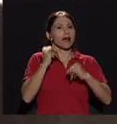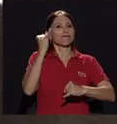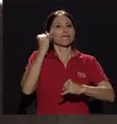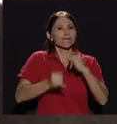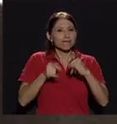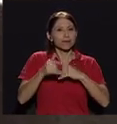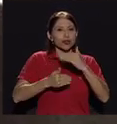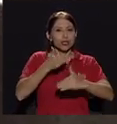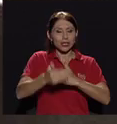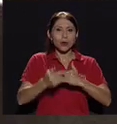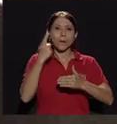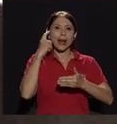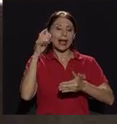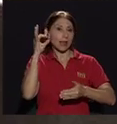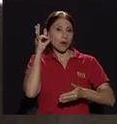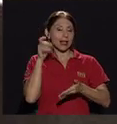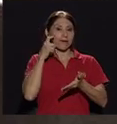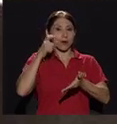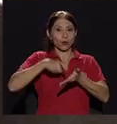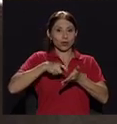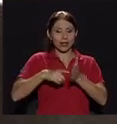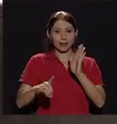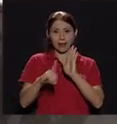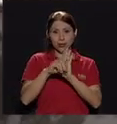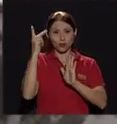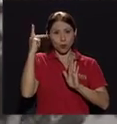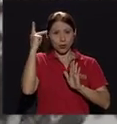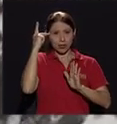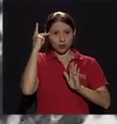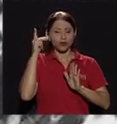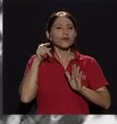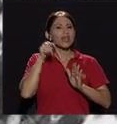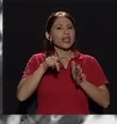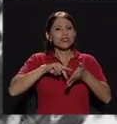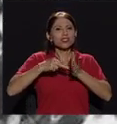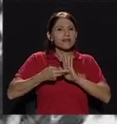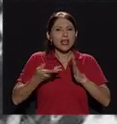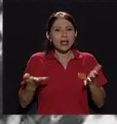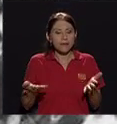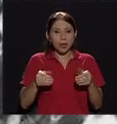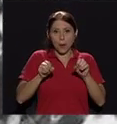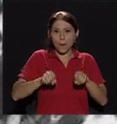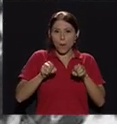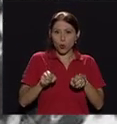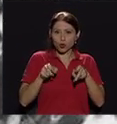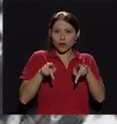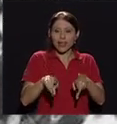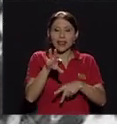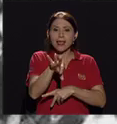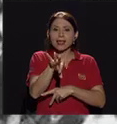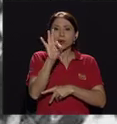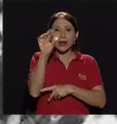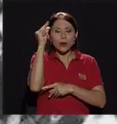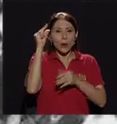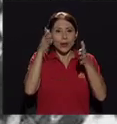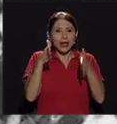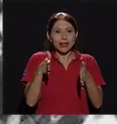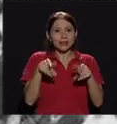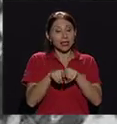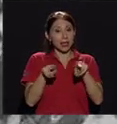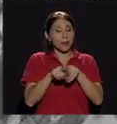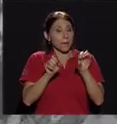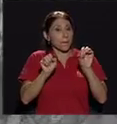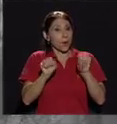mujeres para que se reconocieran derechos políticos que conllevan tanto la posibilidad de elegir a los